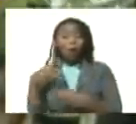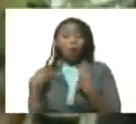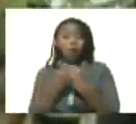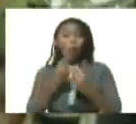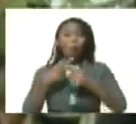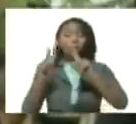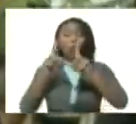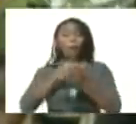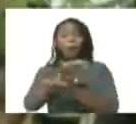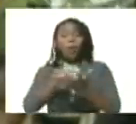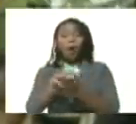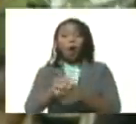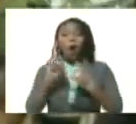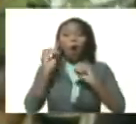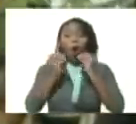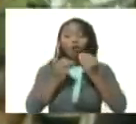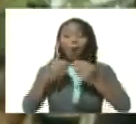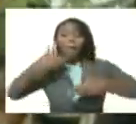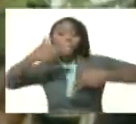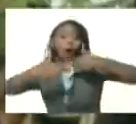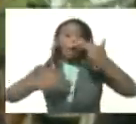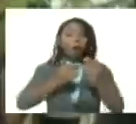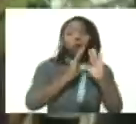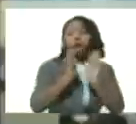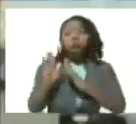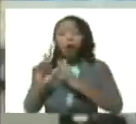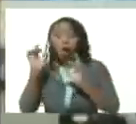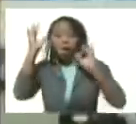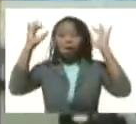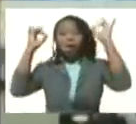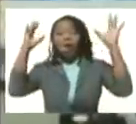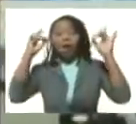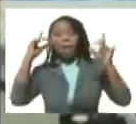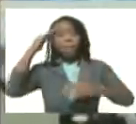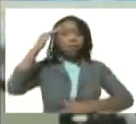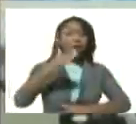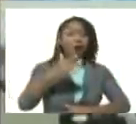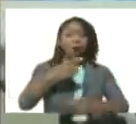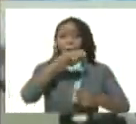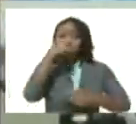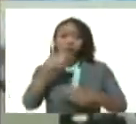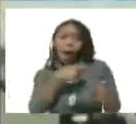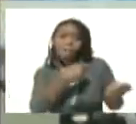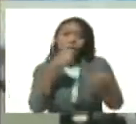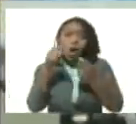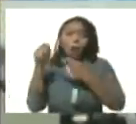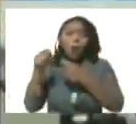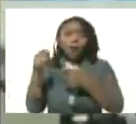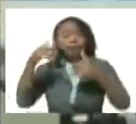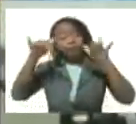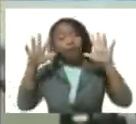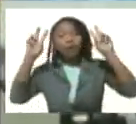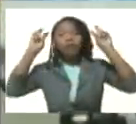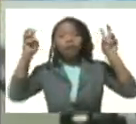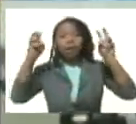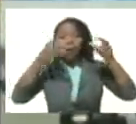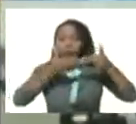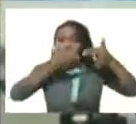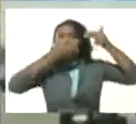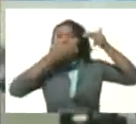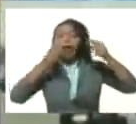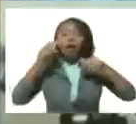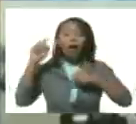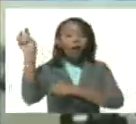como crimen organizado, militarismo, paramilitarismo, tráfico de drogas e incluso el tema del terrorismo. De manera